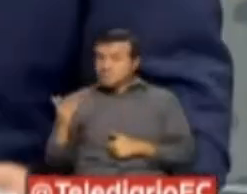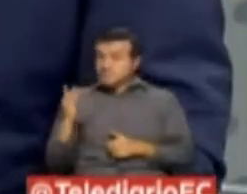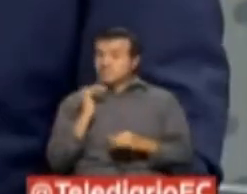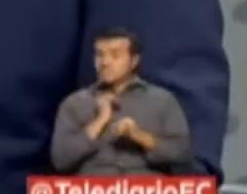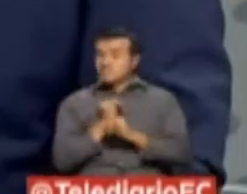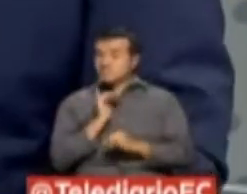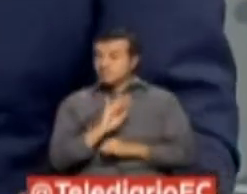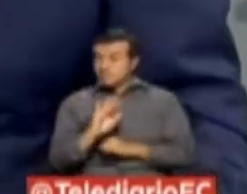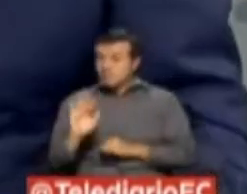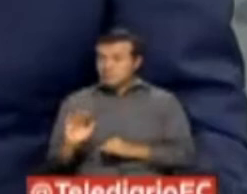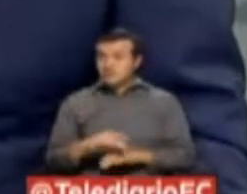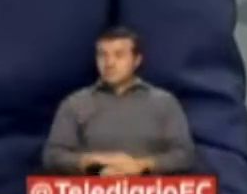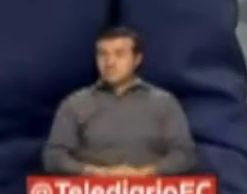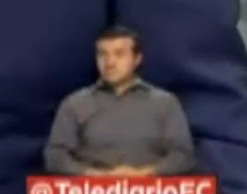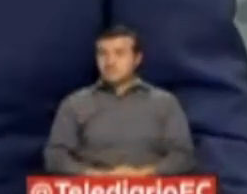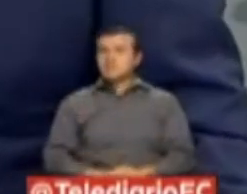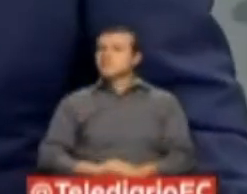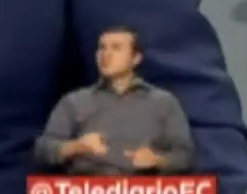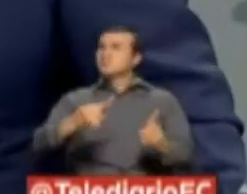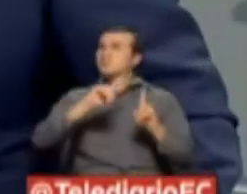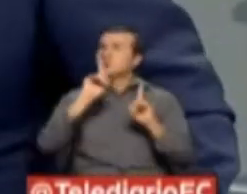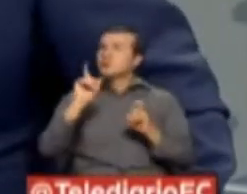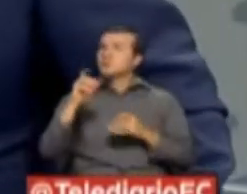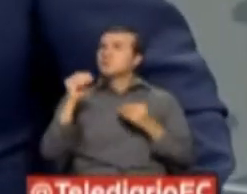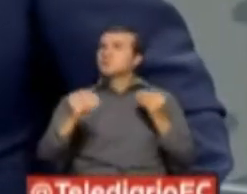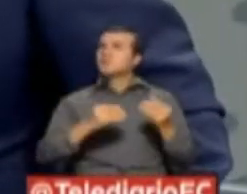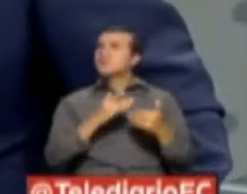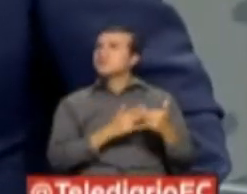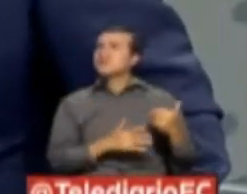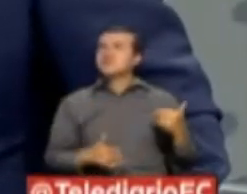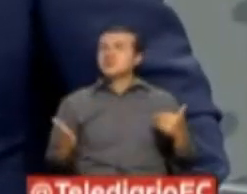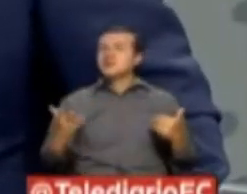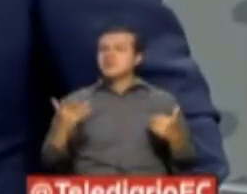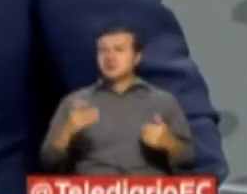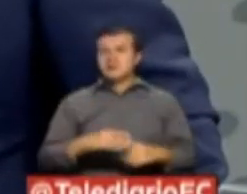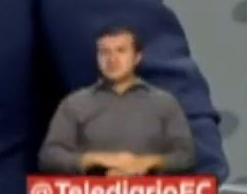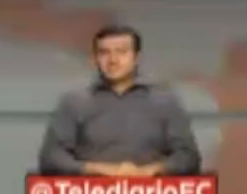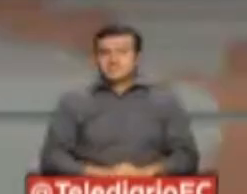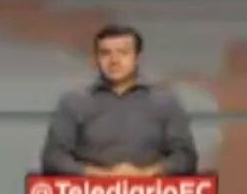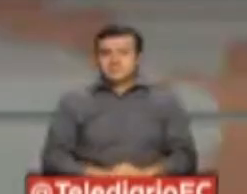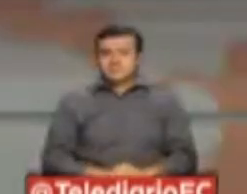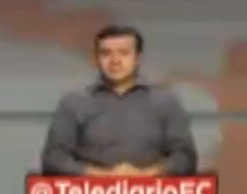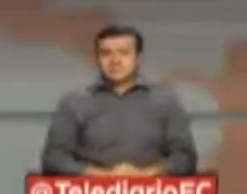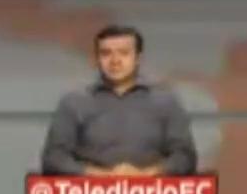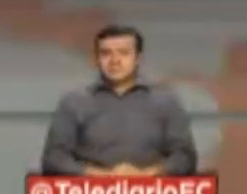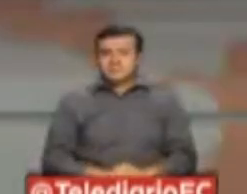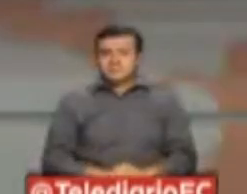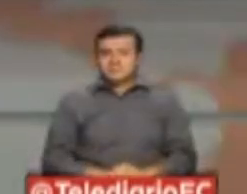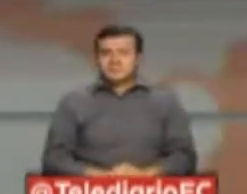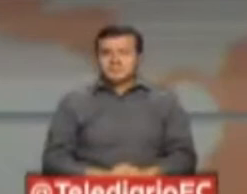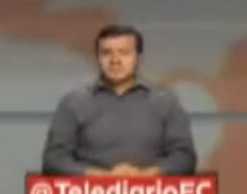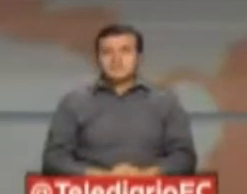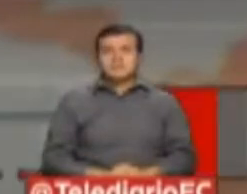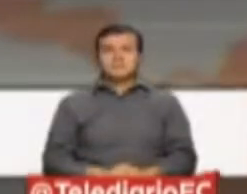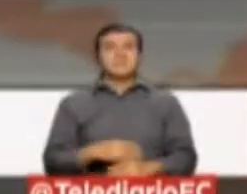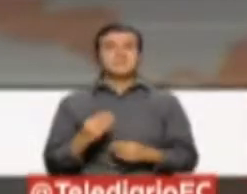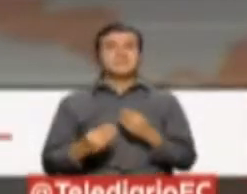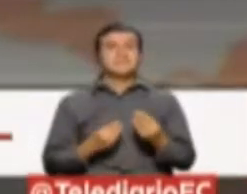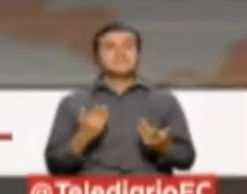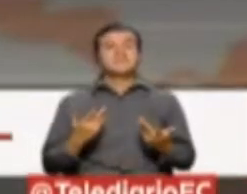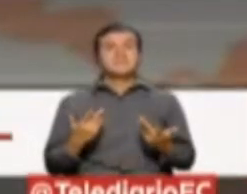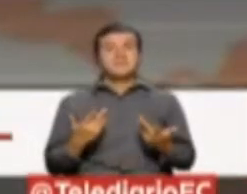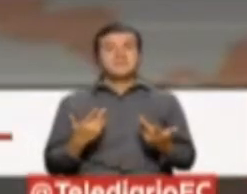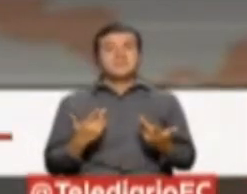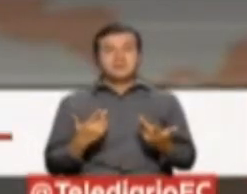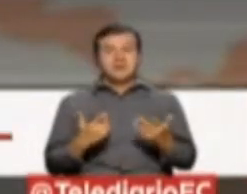instituciones le pregunto que hacer de ahora en adelante lo que tenemos que hacer es darle aplicabilidad